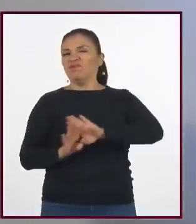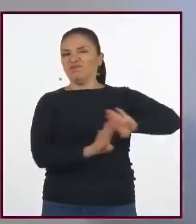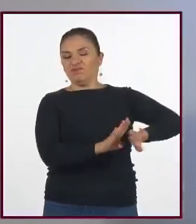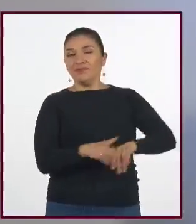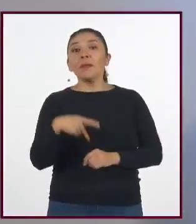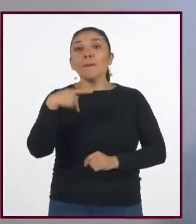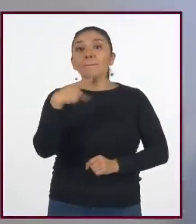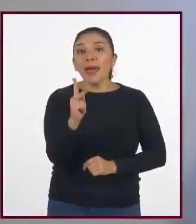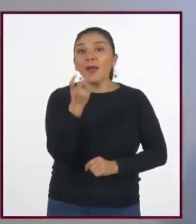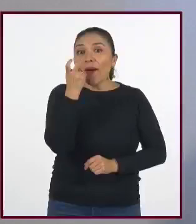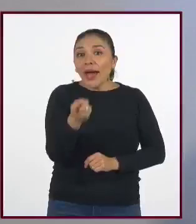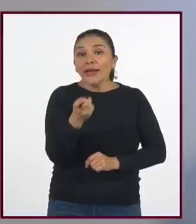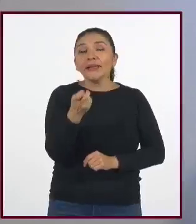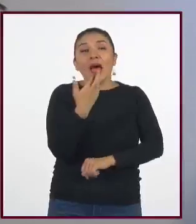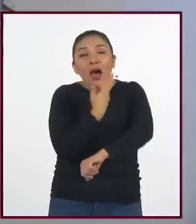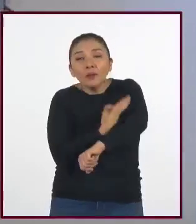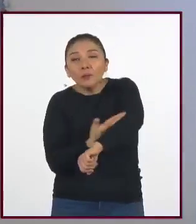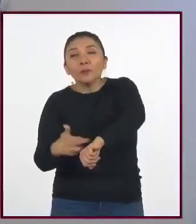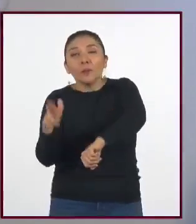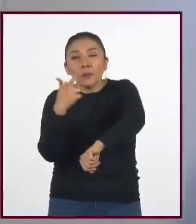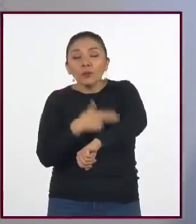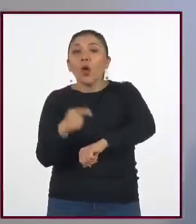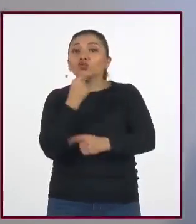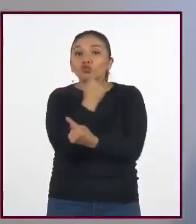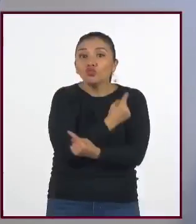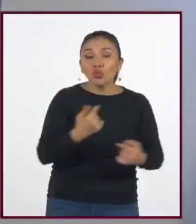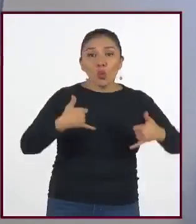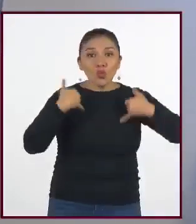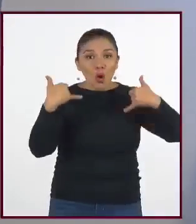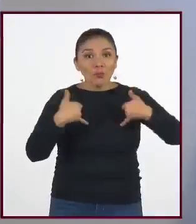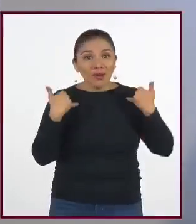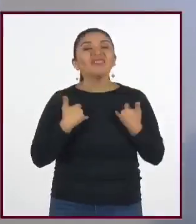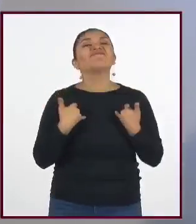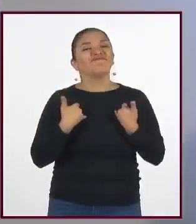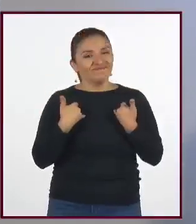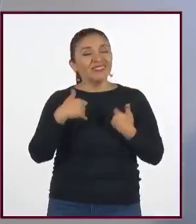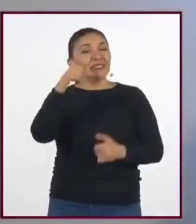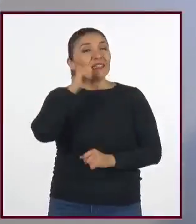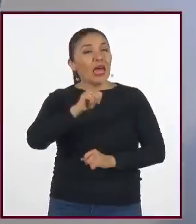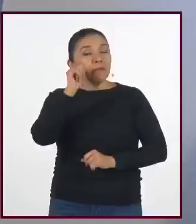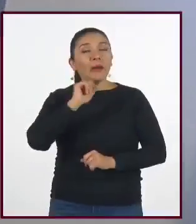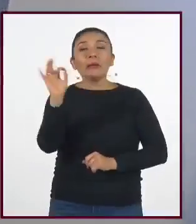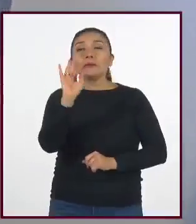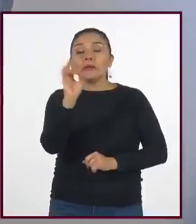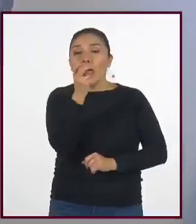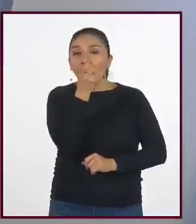esto es en general. En niños, niñas y adolescentes siempre un consumo